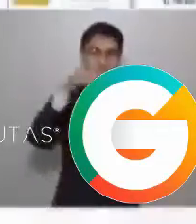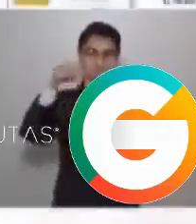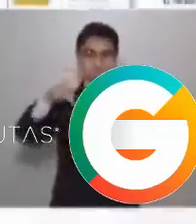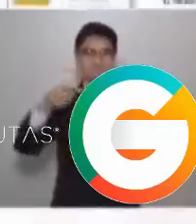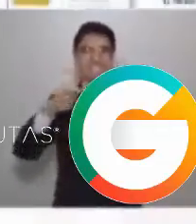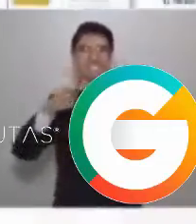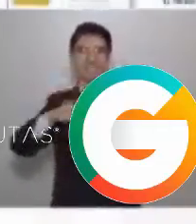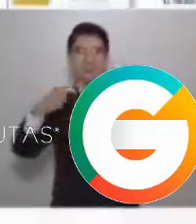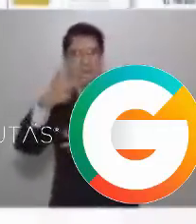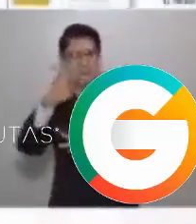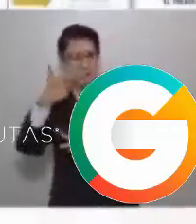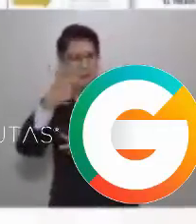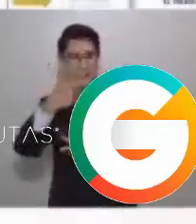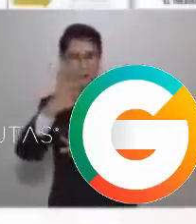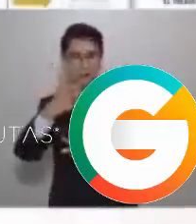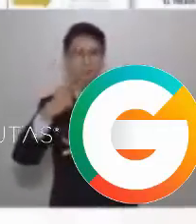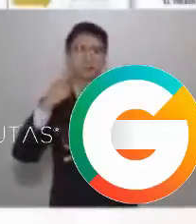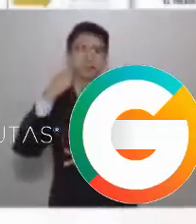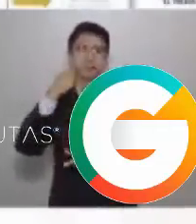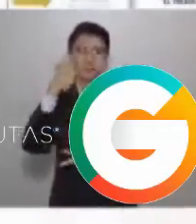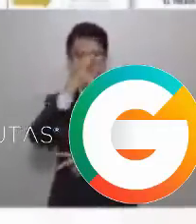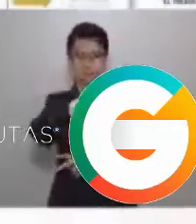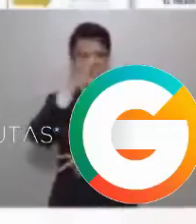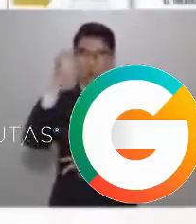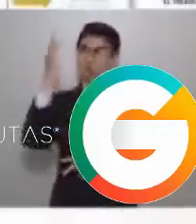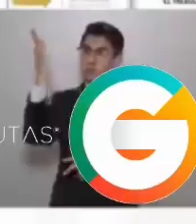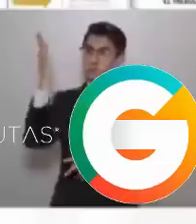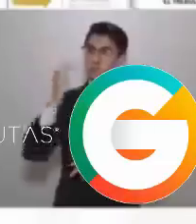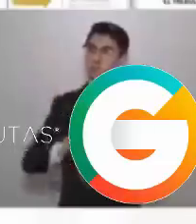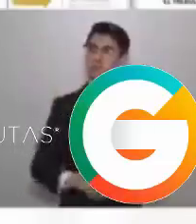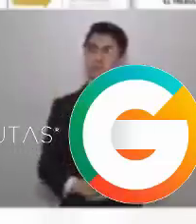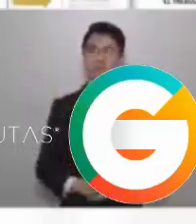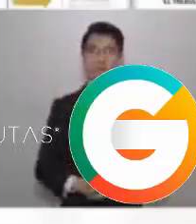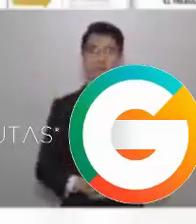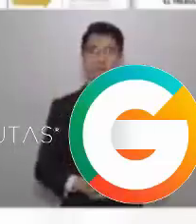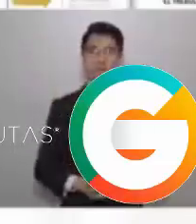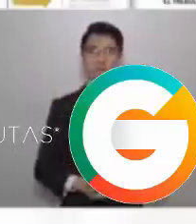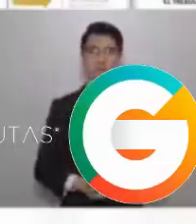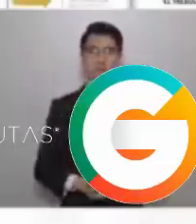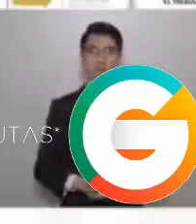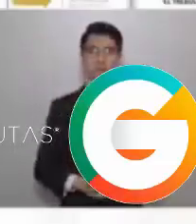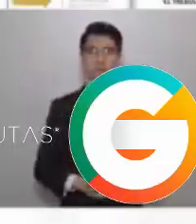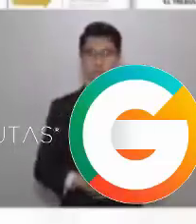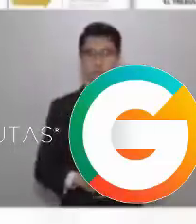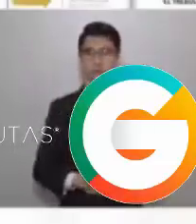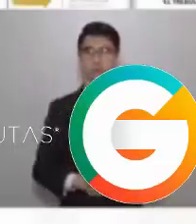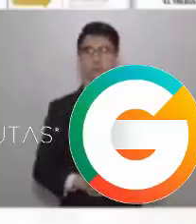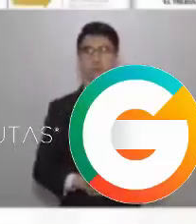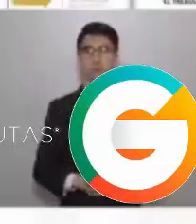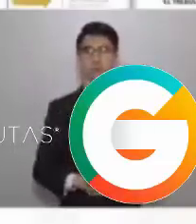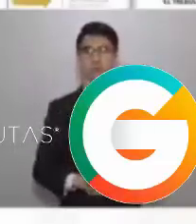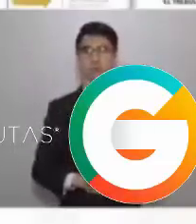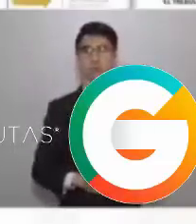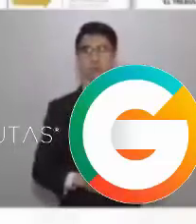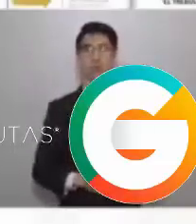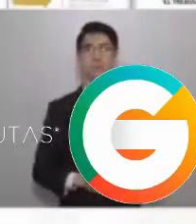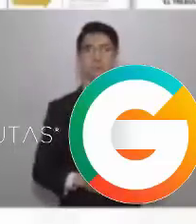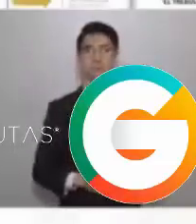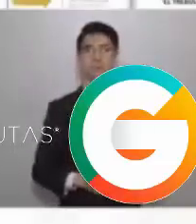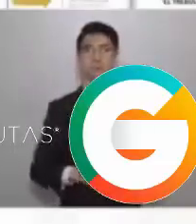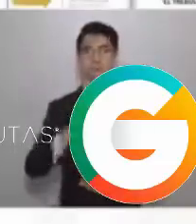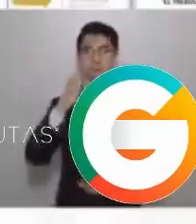con armas de fuego. Esto nos indica que fue un enfrentamiento entre grupos de personas o